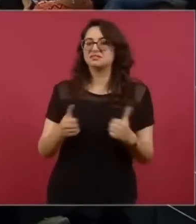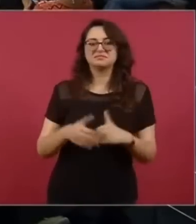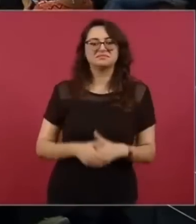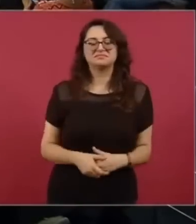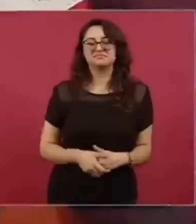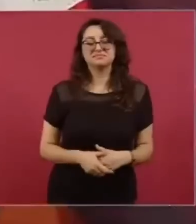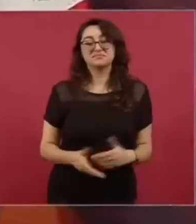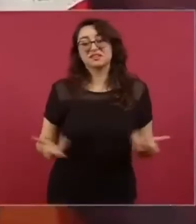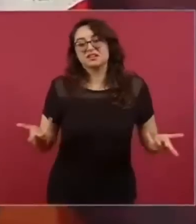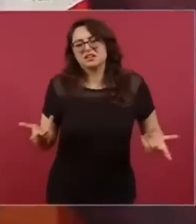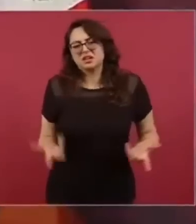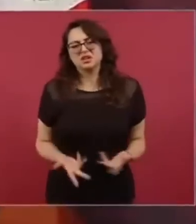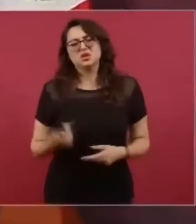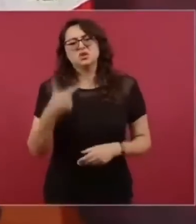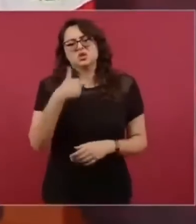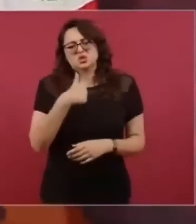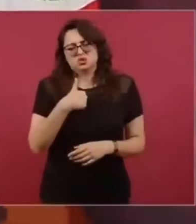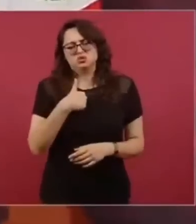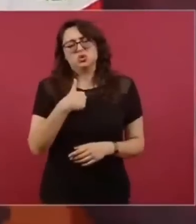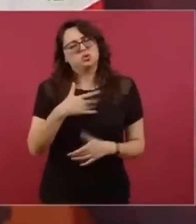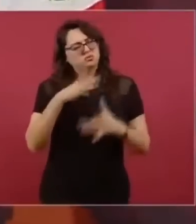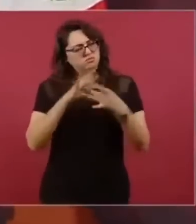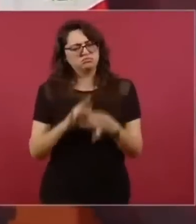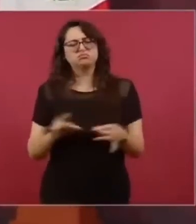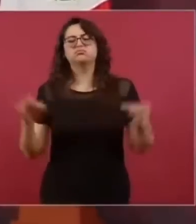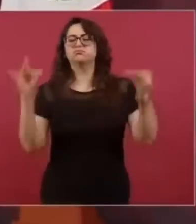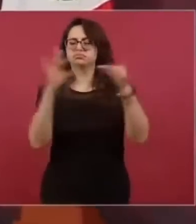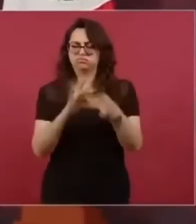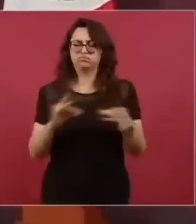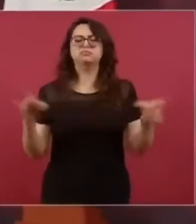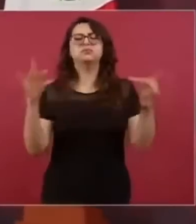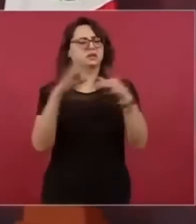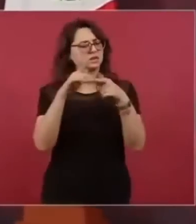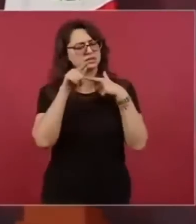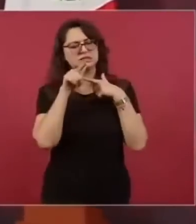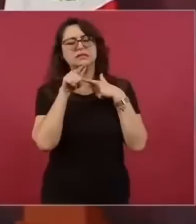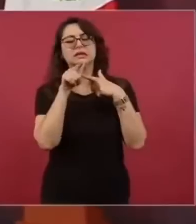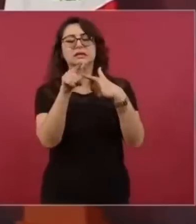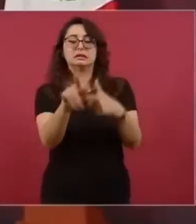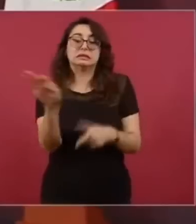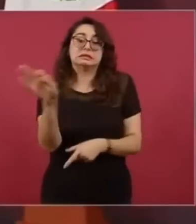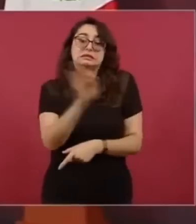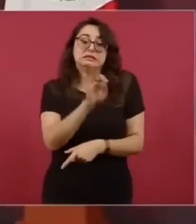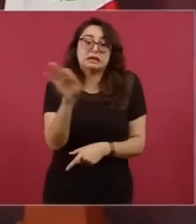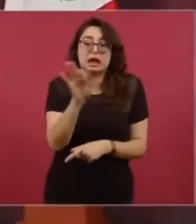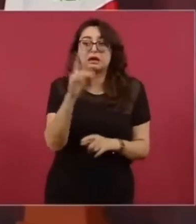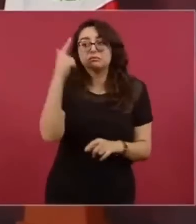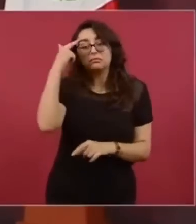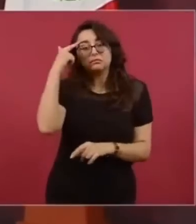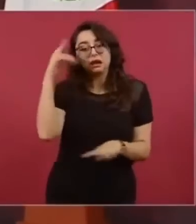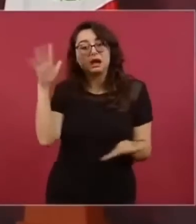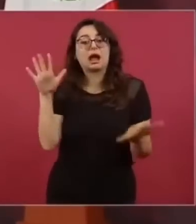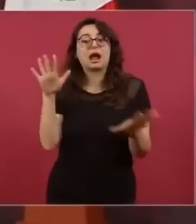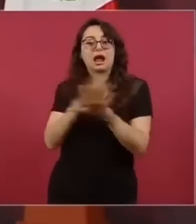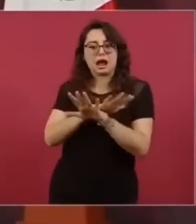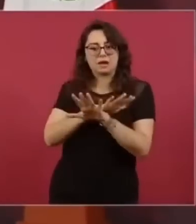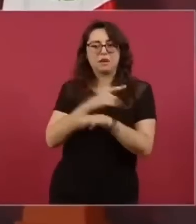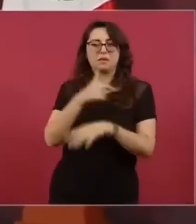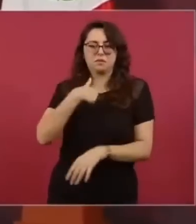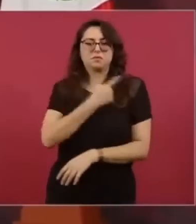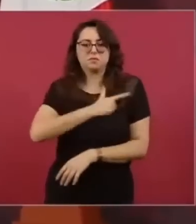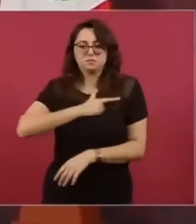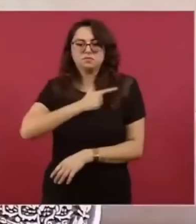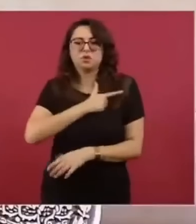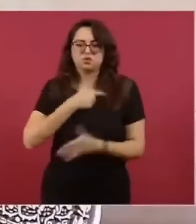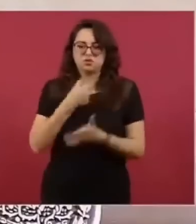No me rindo porque hasta las piedras cambian de modo de parecer. Y ya ven que soy